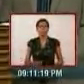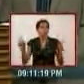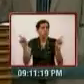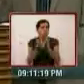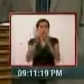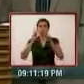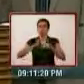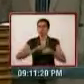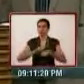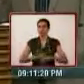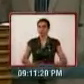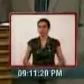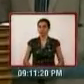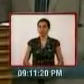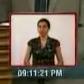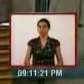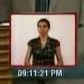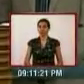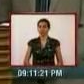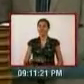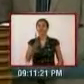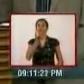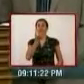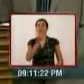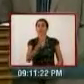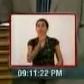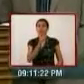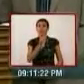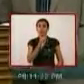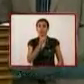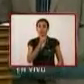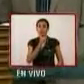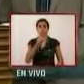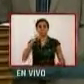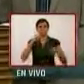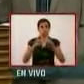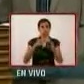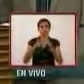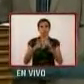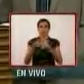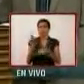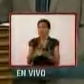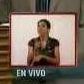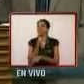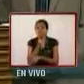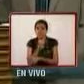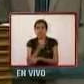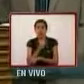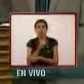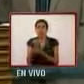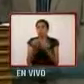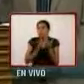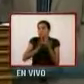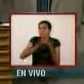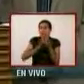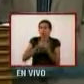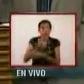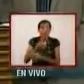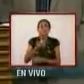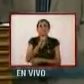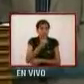estas son fallas difíciles de detectar con tanta rapidez y de resolver con tanta